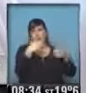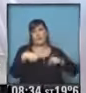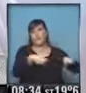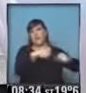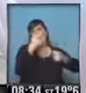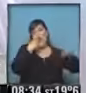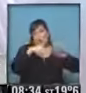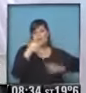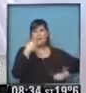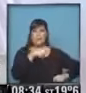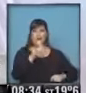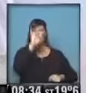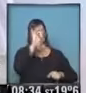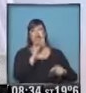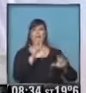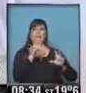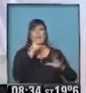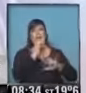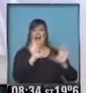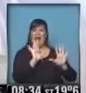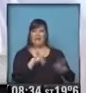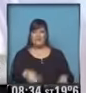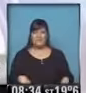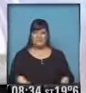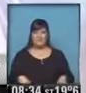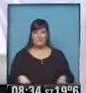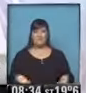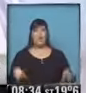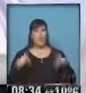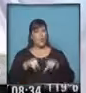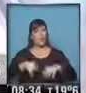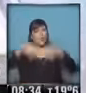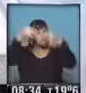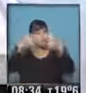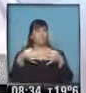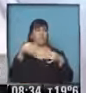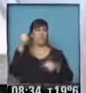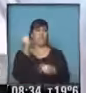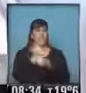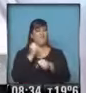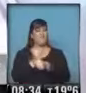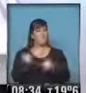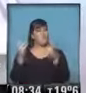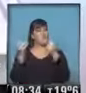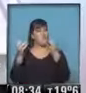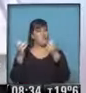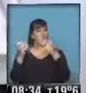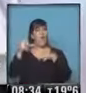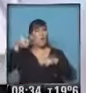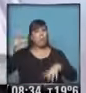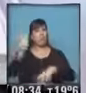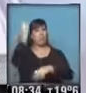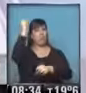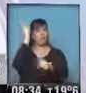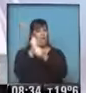todos lados, pero que vienen solamente pelados, ¿no? Déjame rescatar la dignidad del trabajo, la dignidad de estos trabajadores que encontraron un oficio y